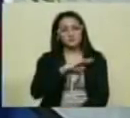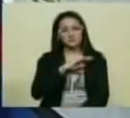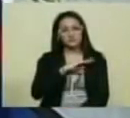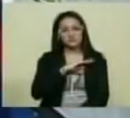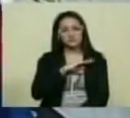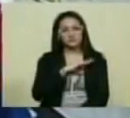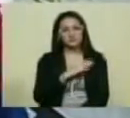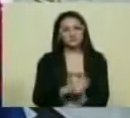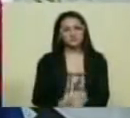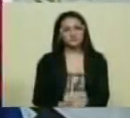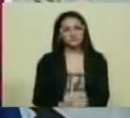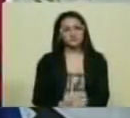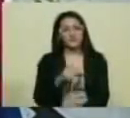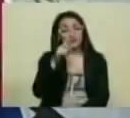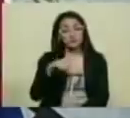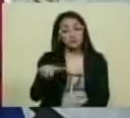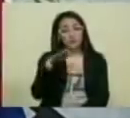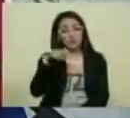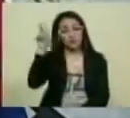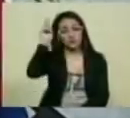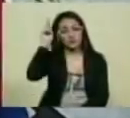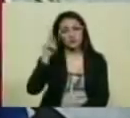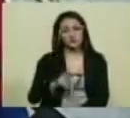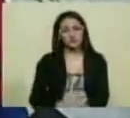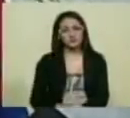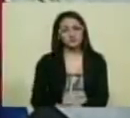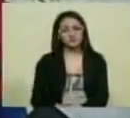contraria al reconocimiento de los pueblos indígenas.